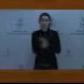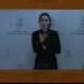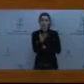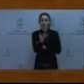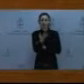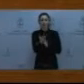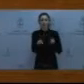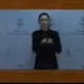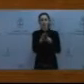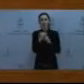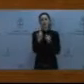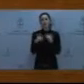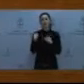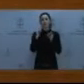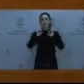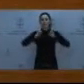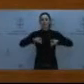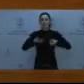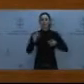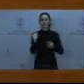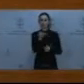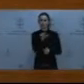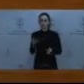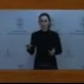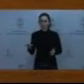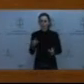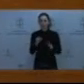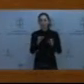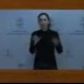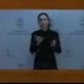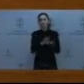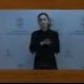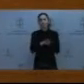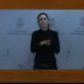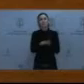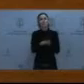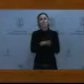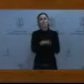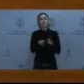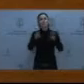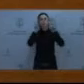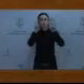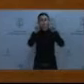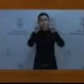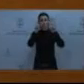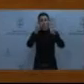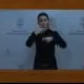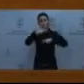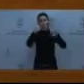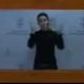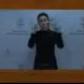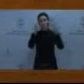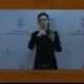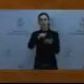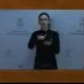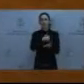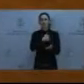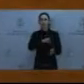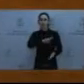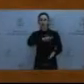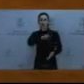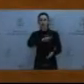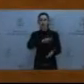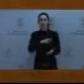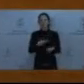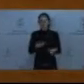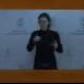como el caso que hablábamos la pasada semana sobre los profesores de enseñanza pública de la asignatura de religión. ¿Y